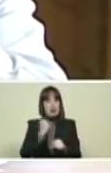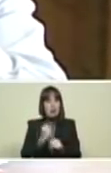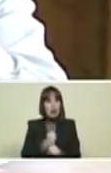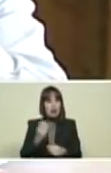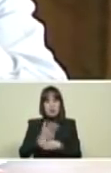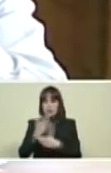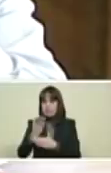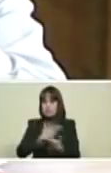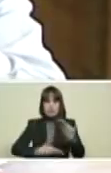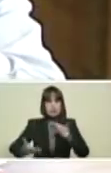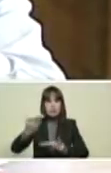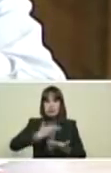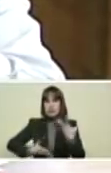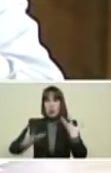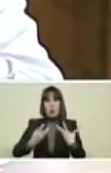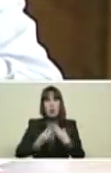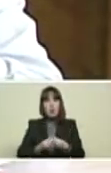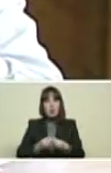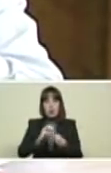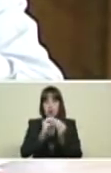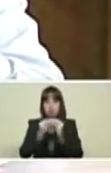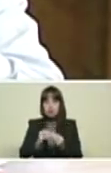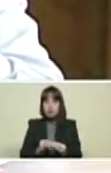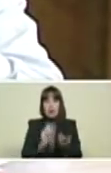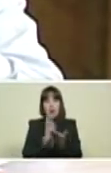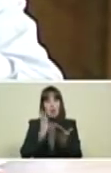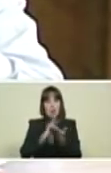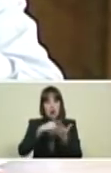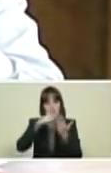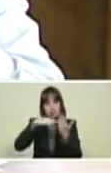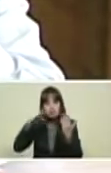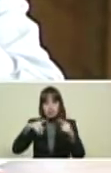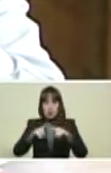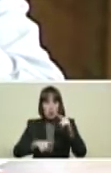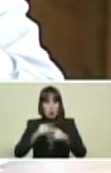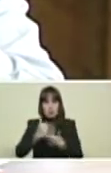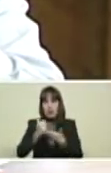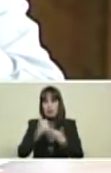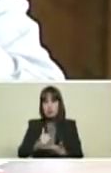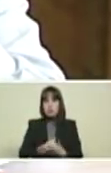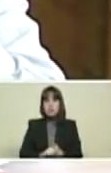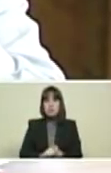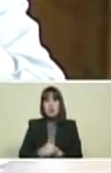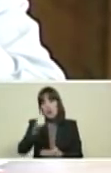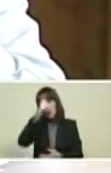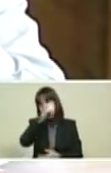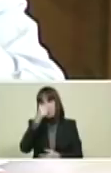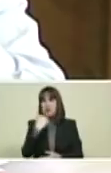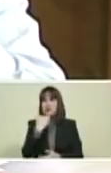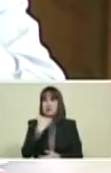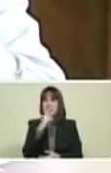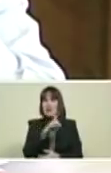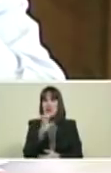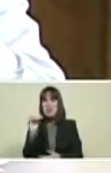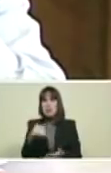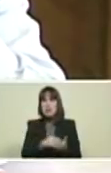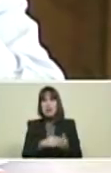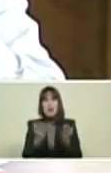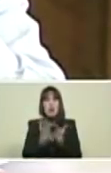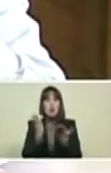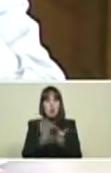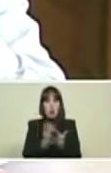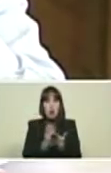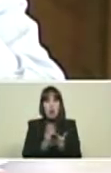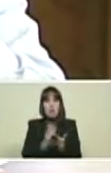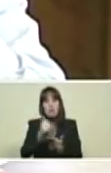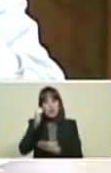convivencia, familia y comunidad recuperando la escuela. Y el domingo, presidente, casi 10.000 escuelas. Este fin de semana vamos a ir a fondo todos y yo